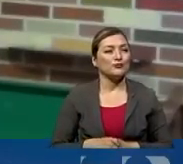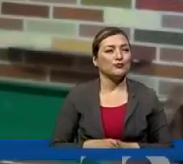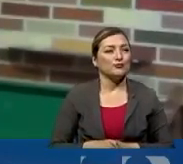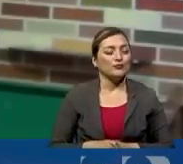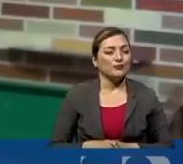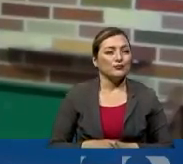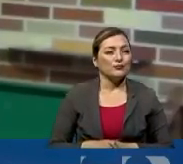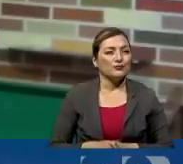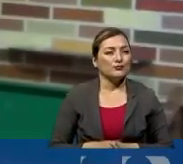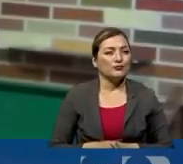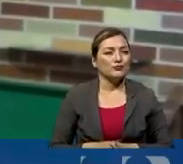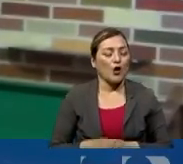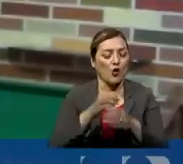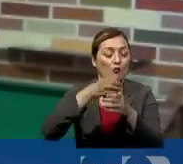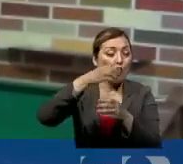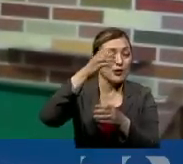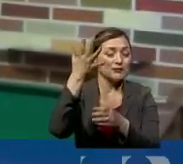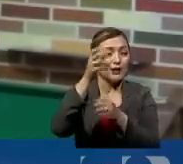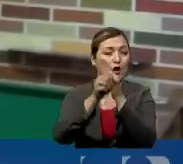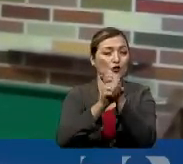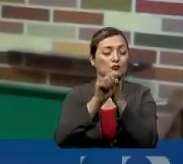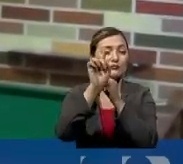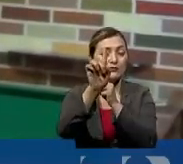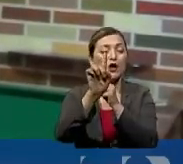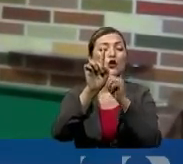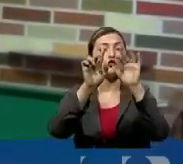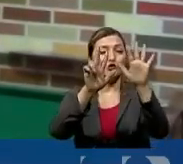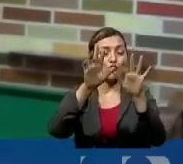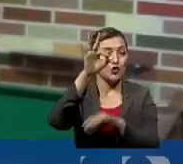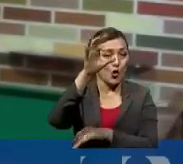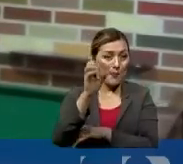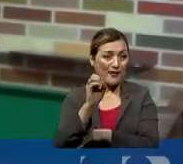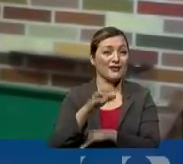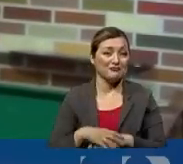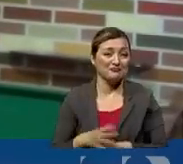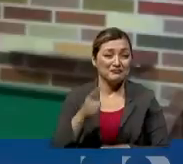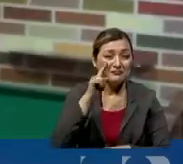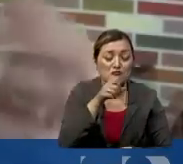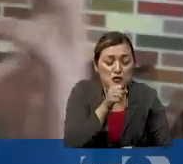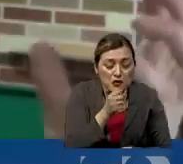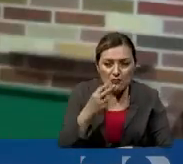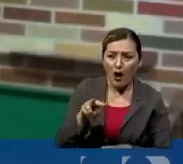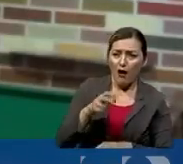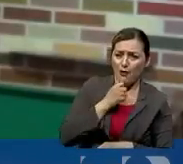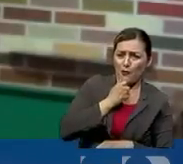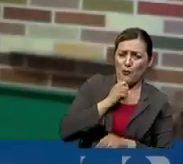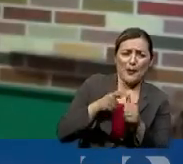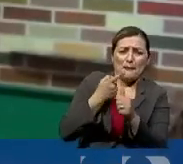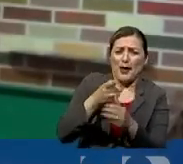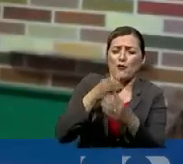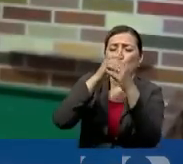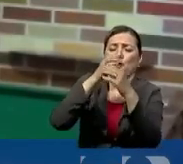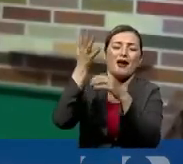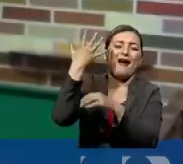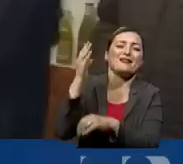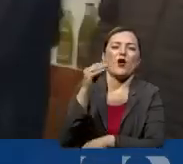encontrarán botellas, como digo, desde 1890. Puede venir una persona de 90, 100 años y va a encontrar la botella que